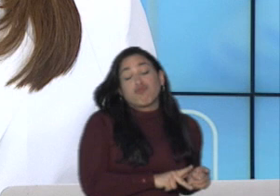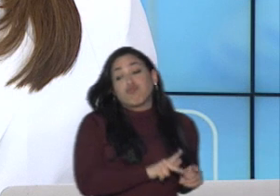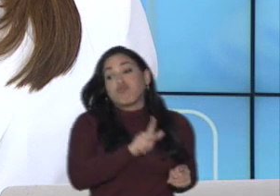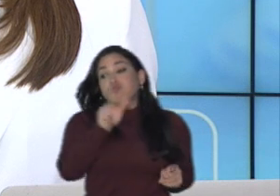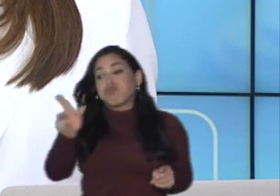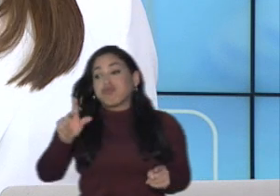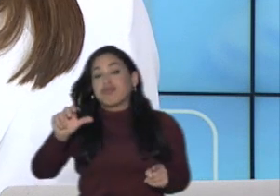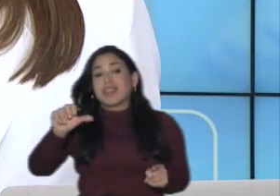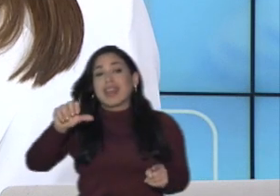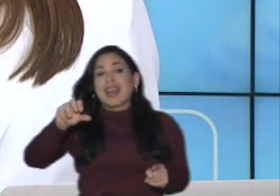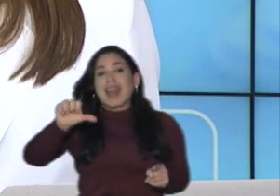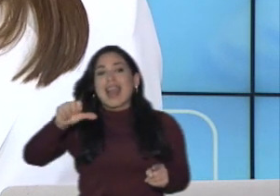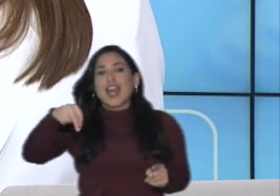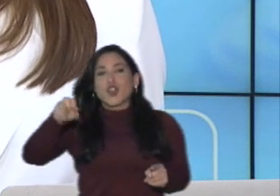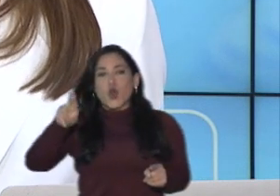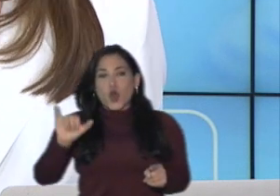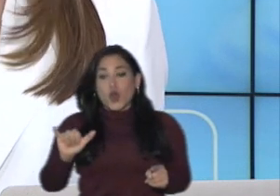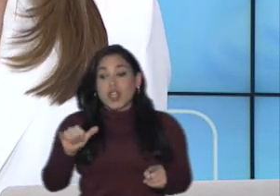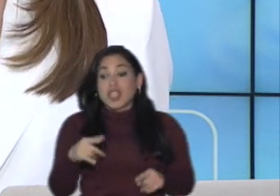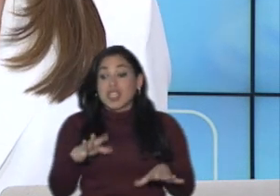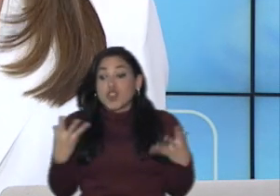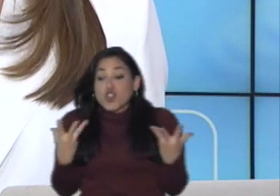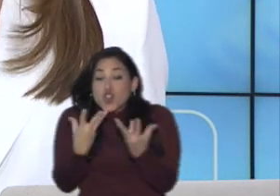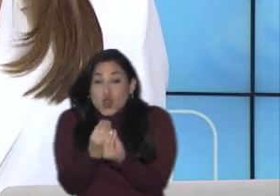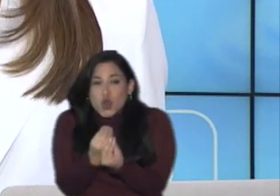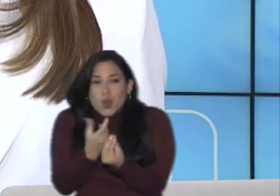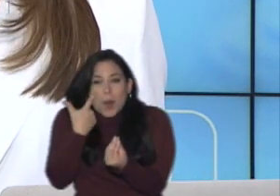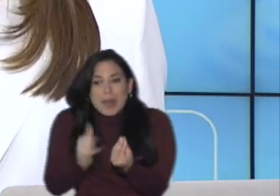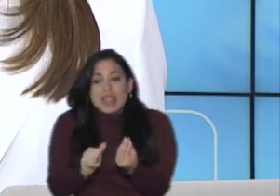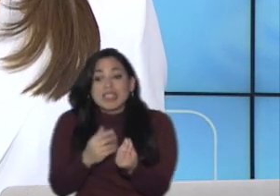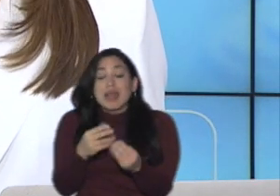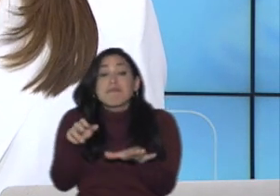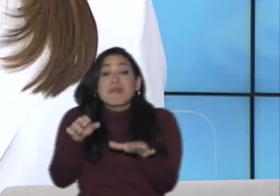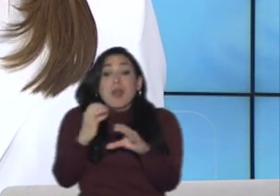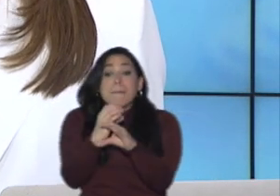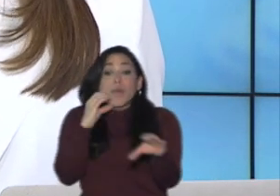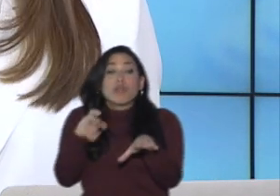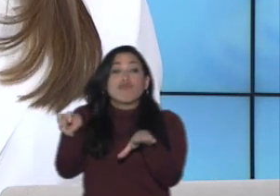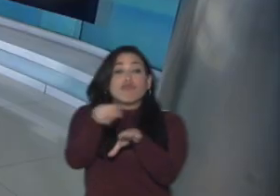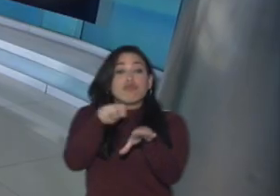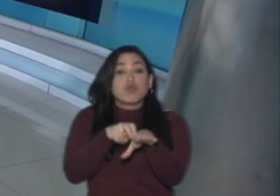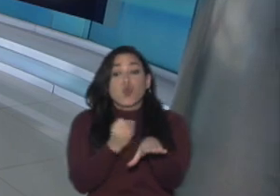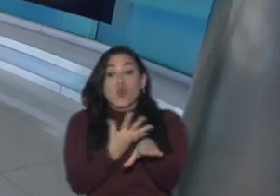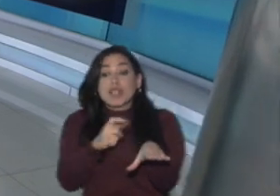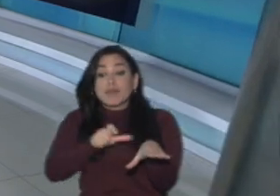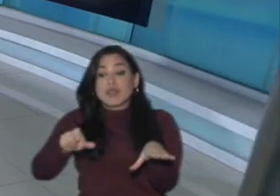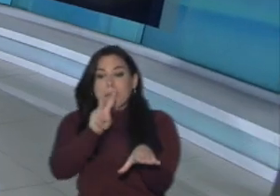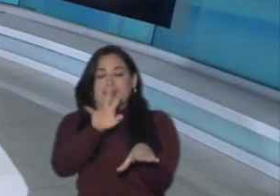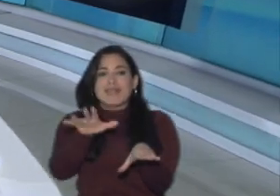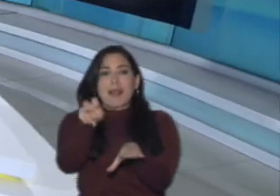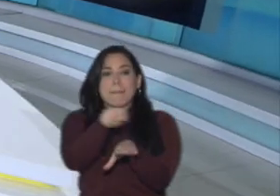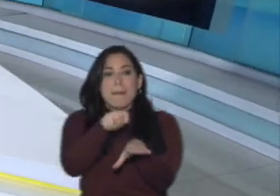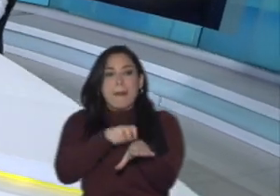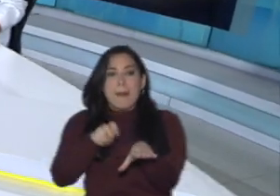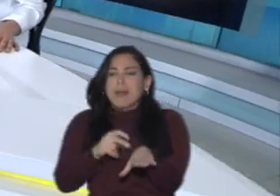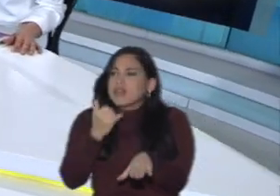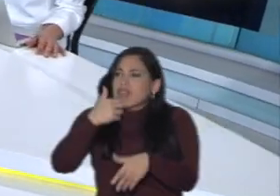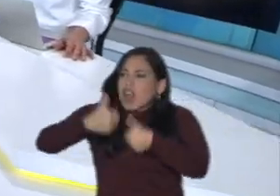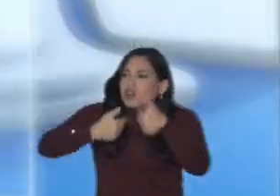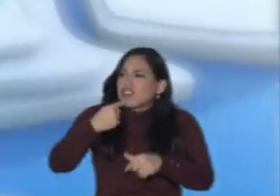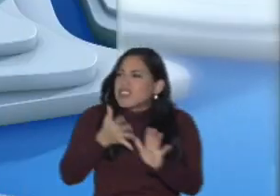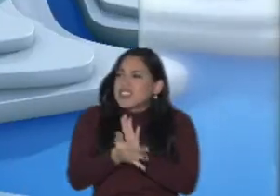armado ilegal quemó un bus intermunicipal. A bordo iban 25 personas. Yusi Chaparro, ¿qué dicen las autoridades? Buenos